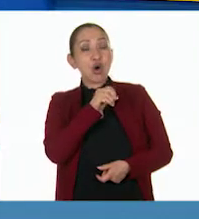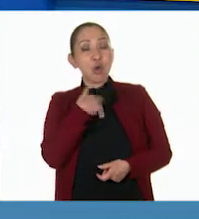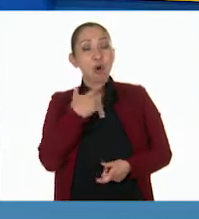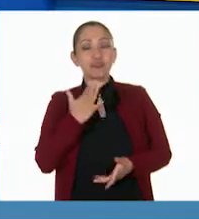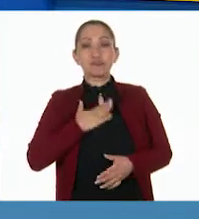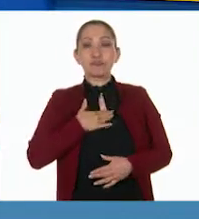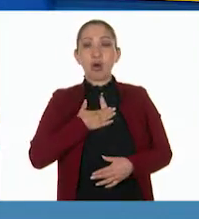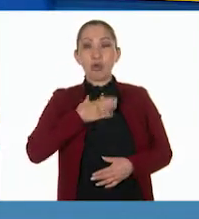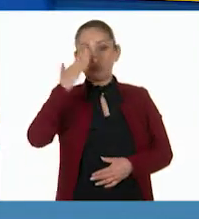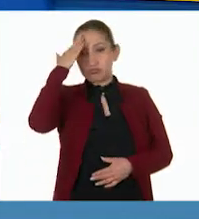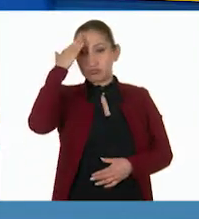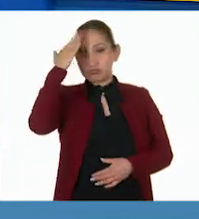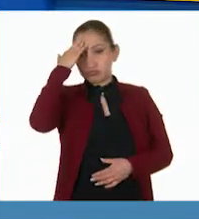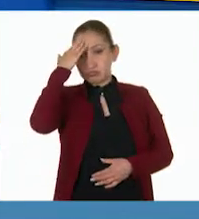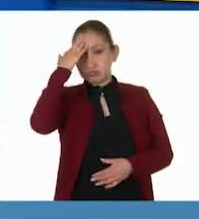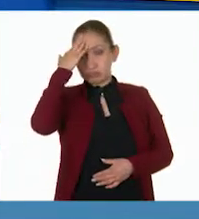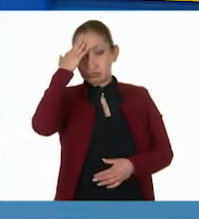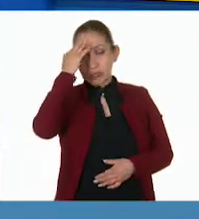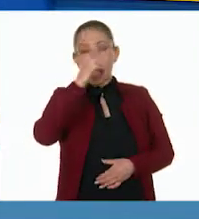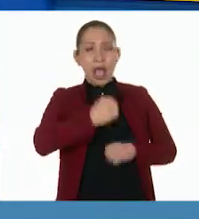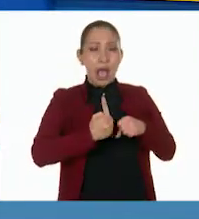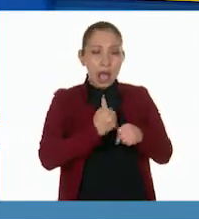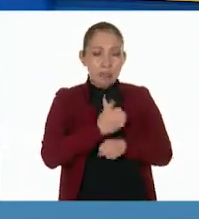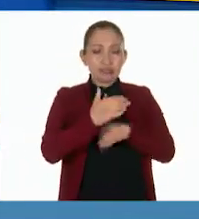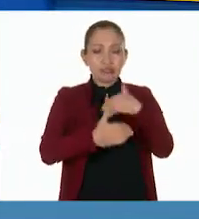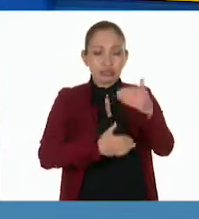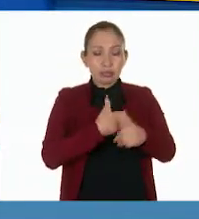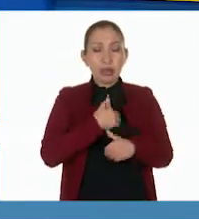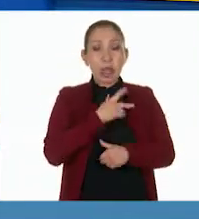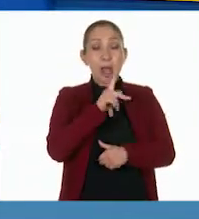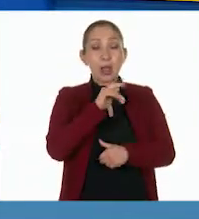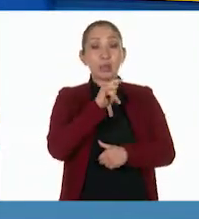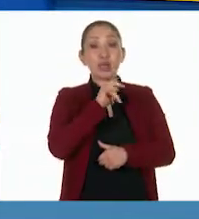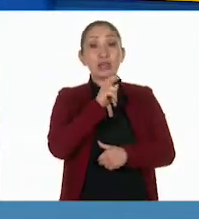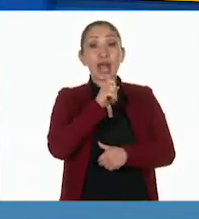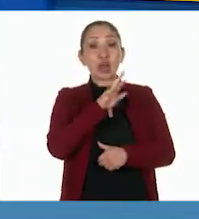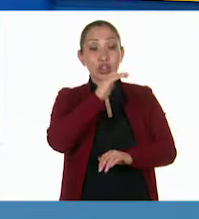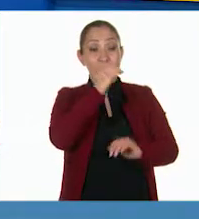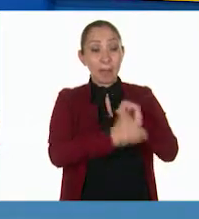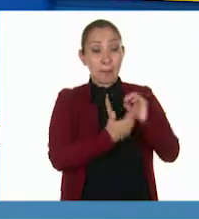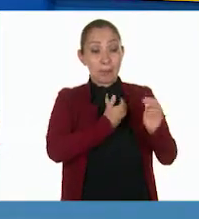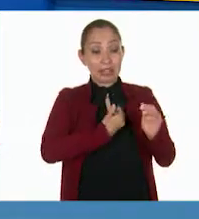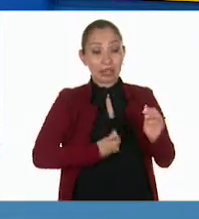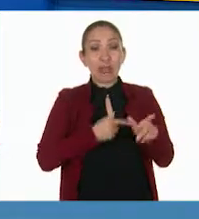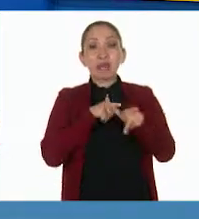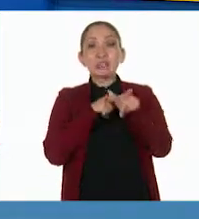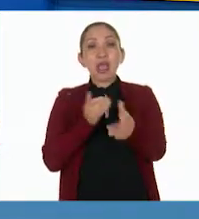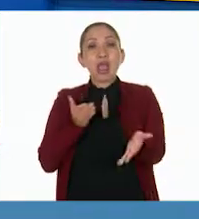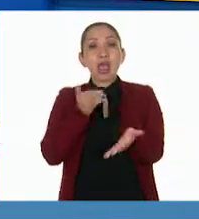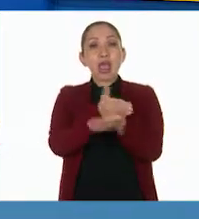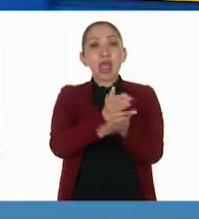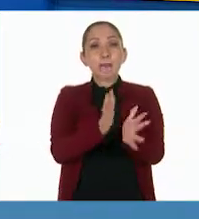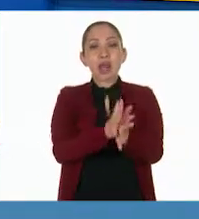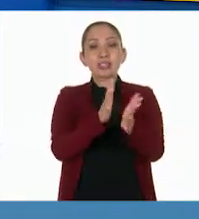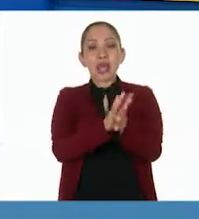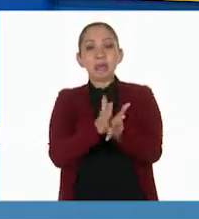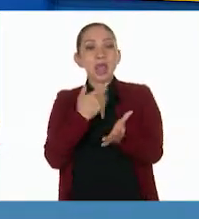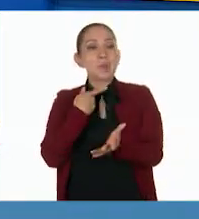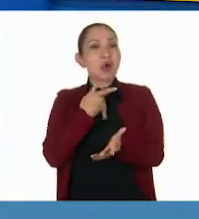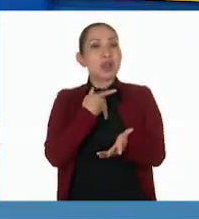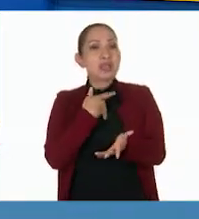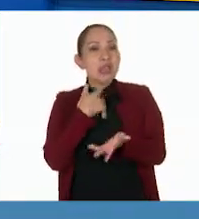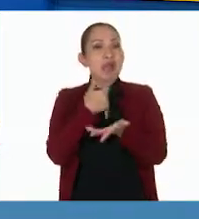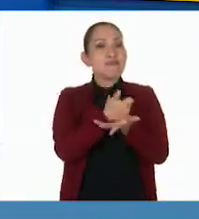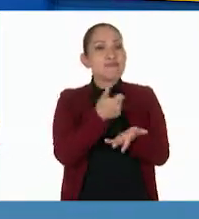autoridad. Así, varios años después de que Calles dejara de ser presidente, él seguía participando e interviniendo en la